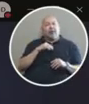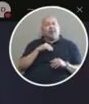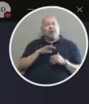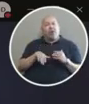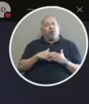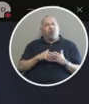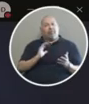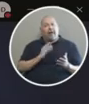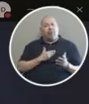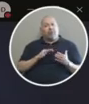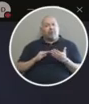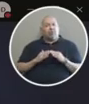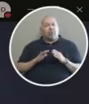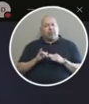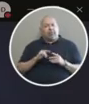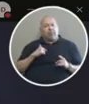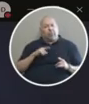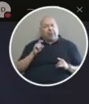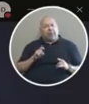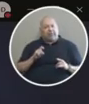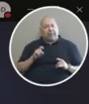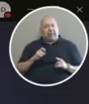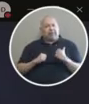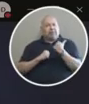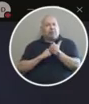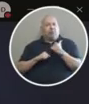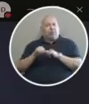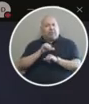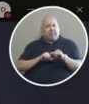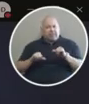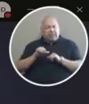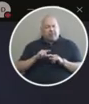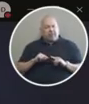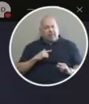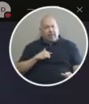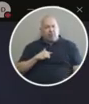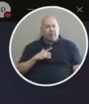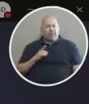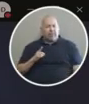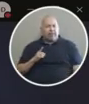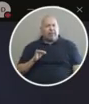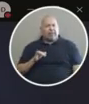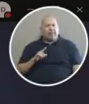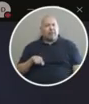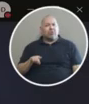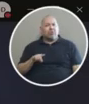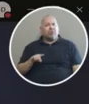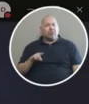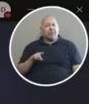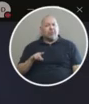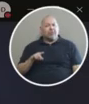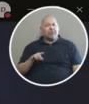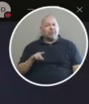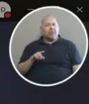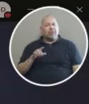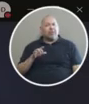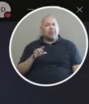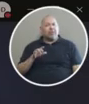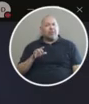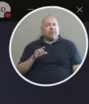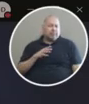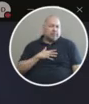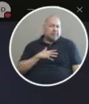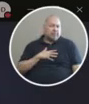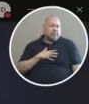Todas nuestras comunidades necesitamos apoyo. Me gustaría que tomen en cuenta mi